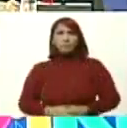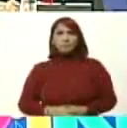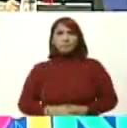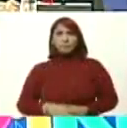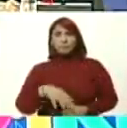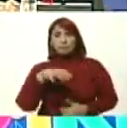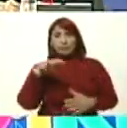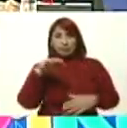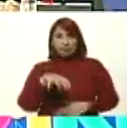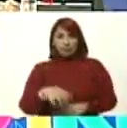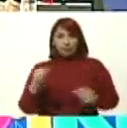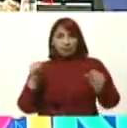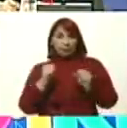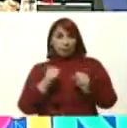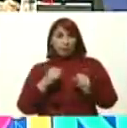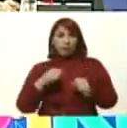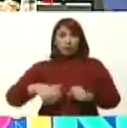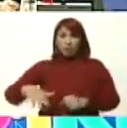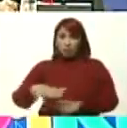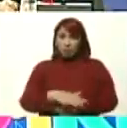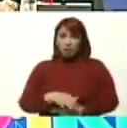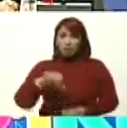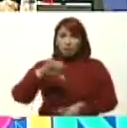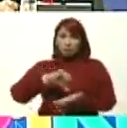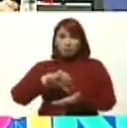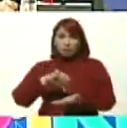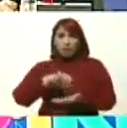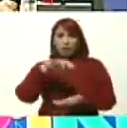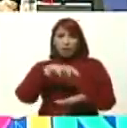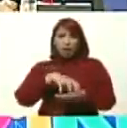estados andinos, estados llaneros, estados centrales.